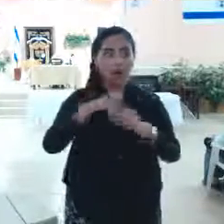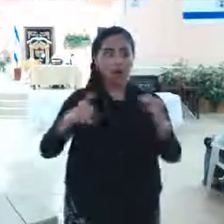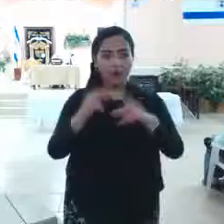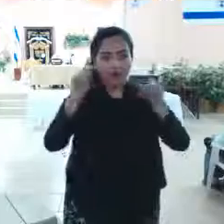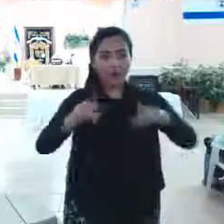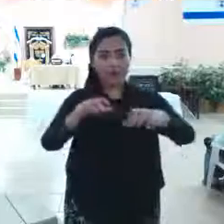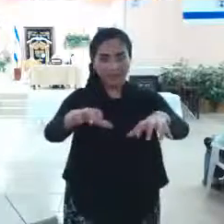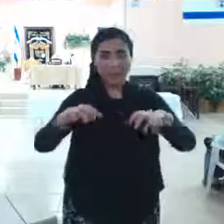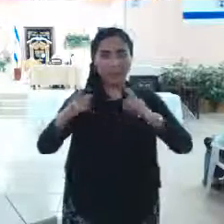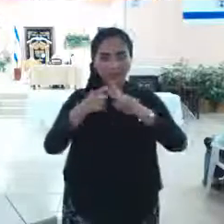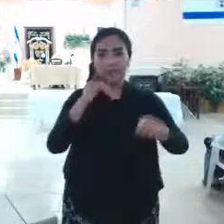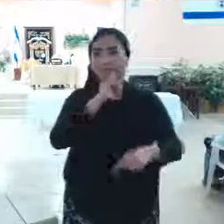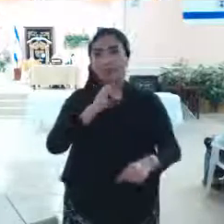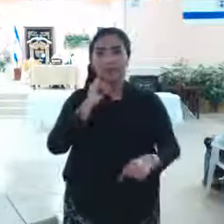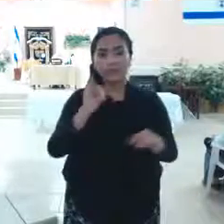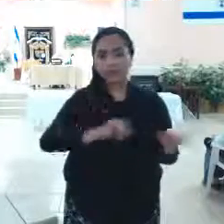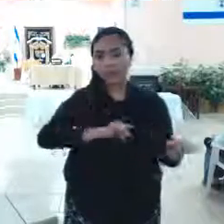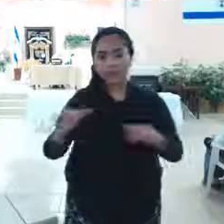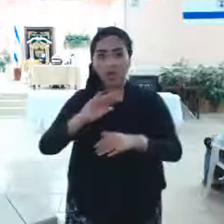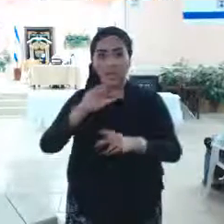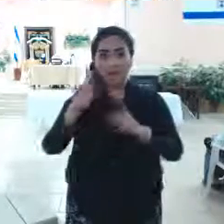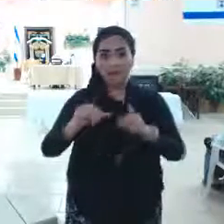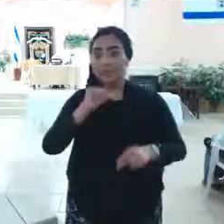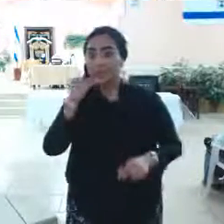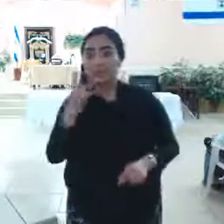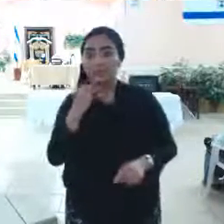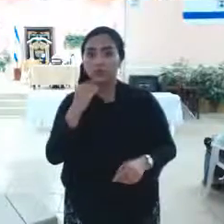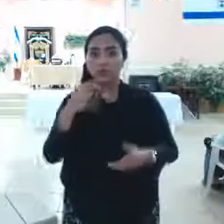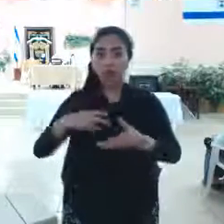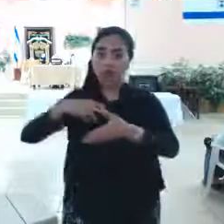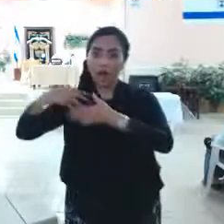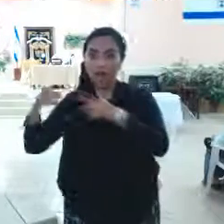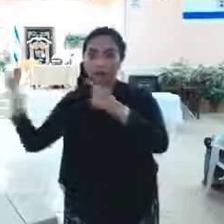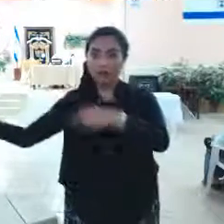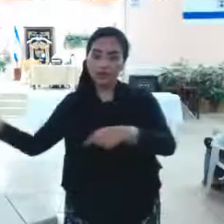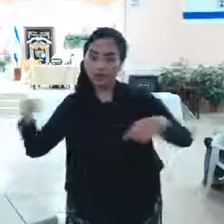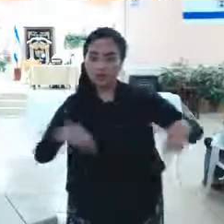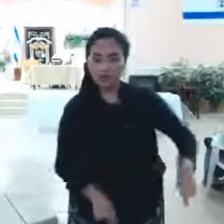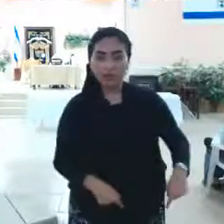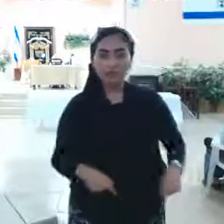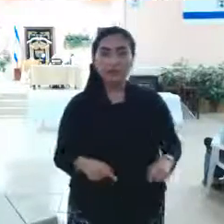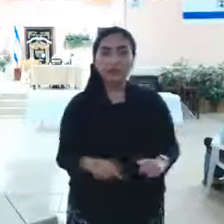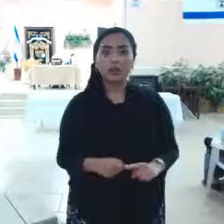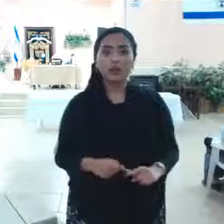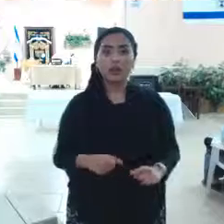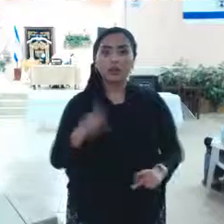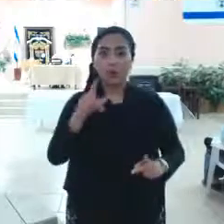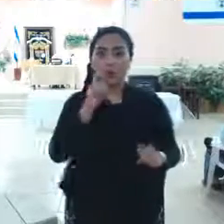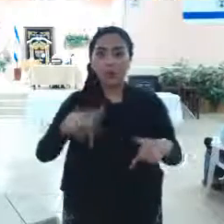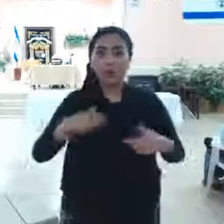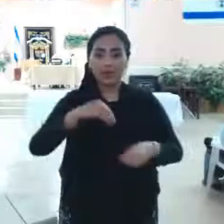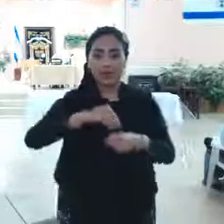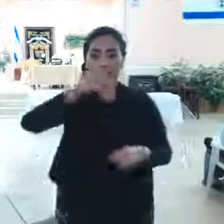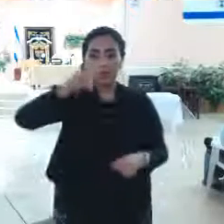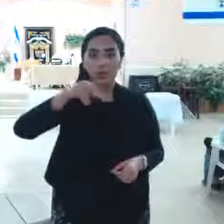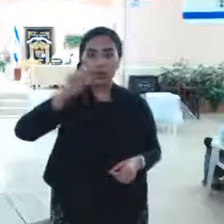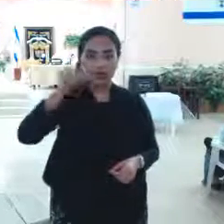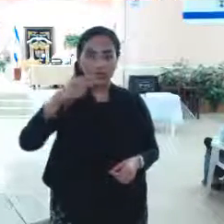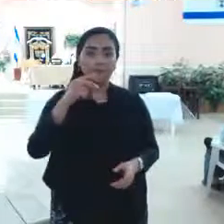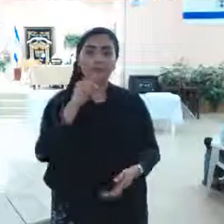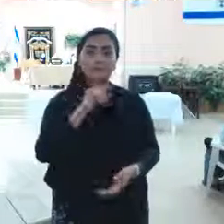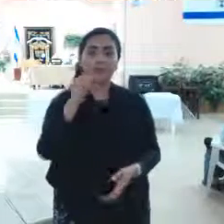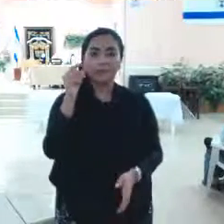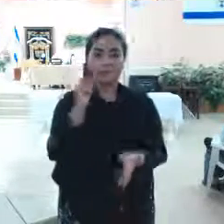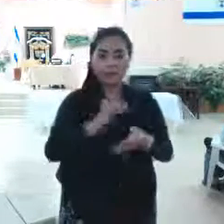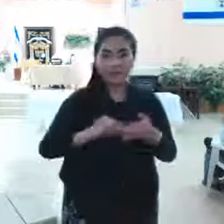multitud que había venido de Israel, asimismo los forasteros que habían venido de la tierra de Israel, los que habían habitado en Judá.